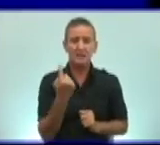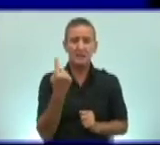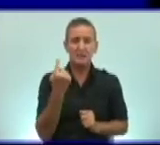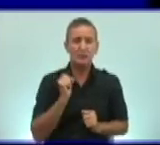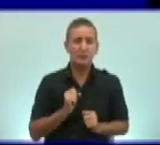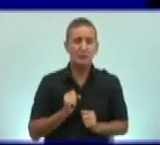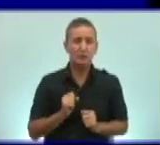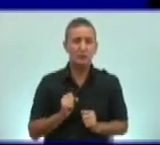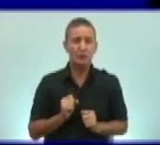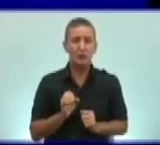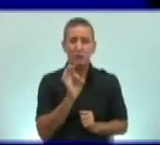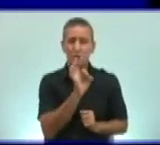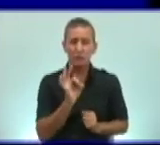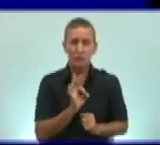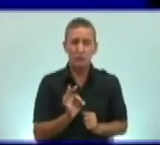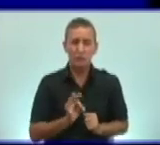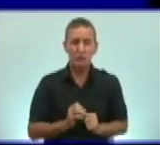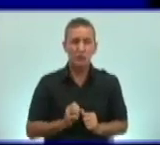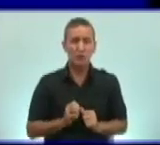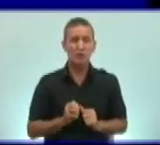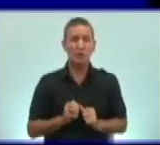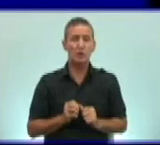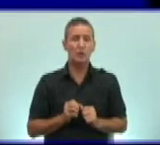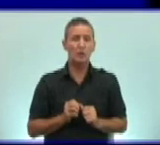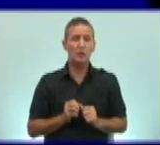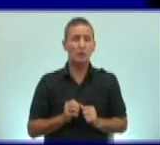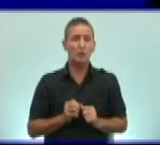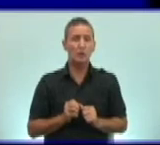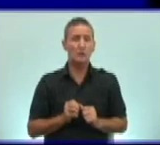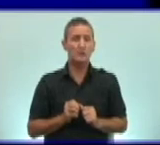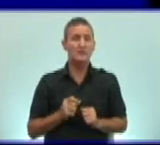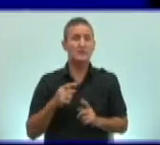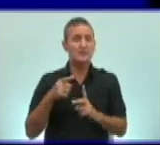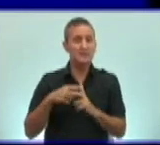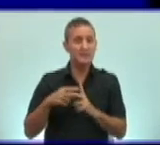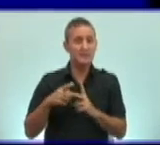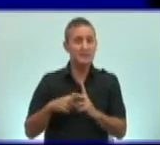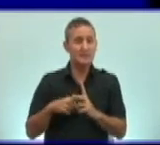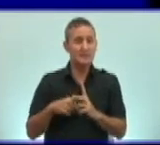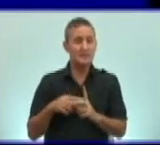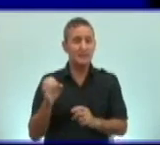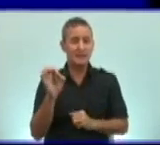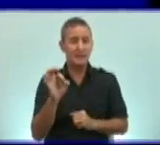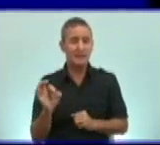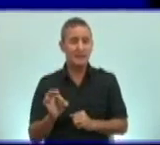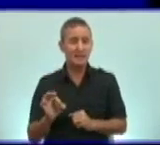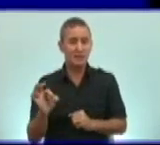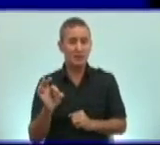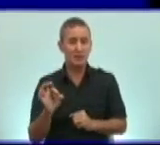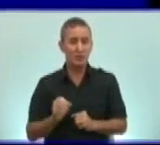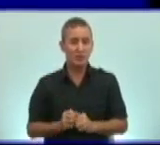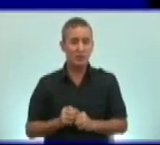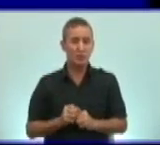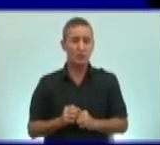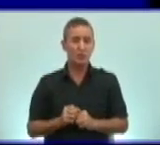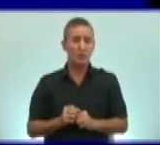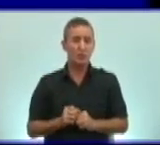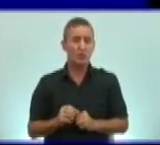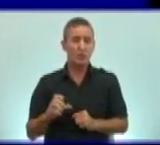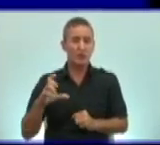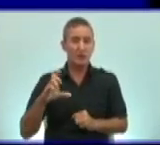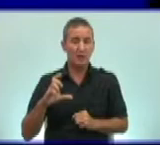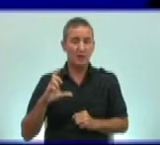iones sodio hidratados y los iones cloruros hidratados.